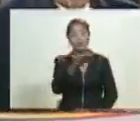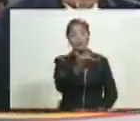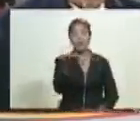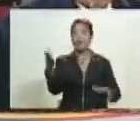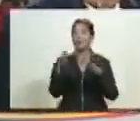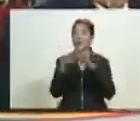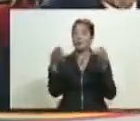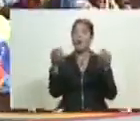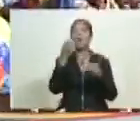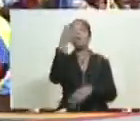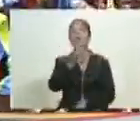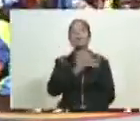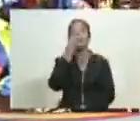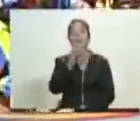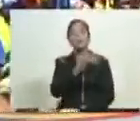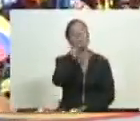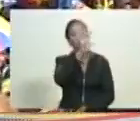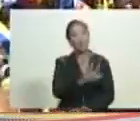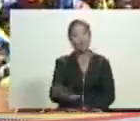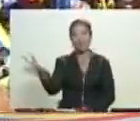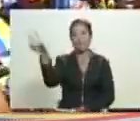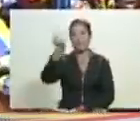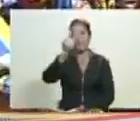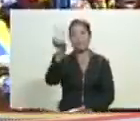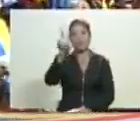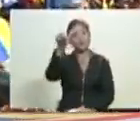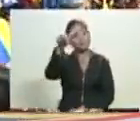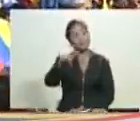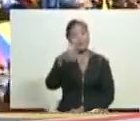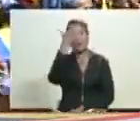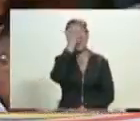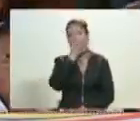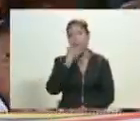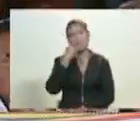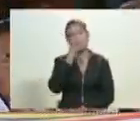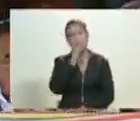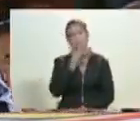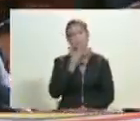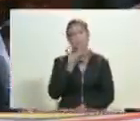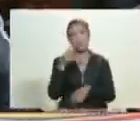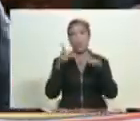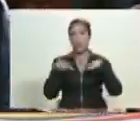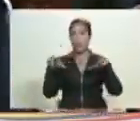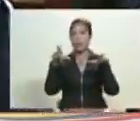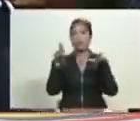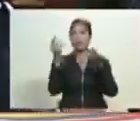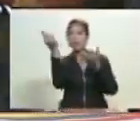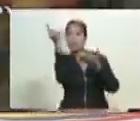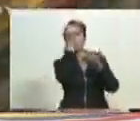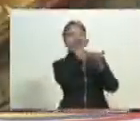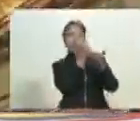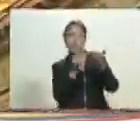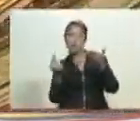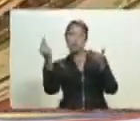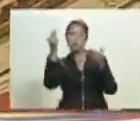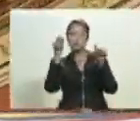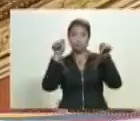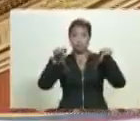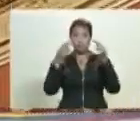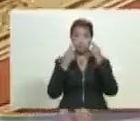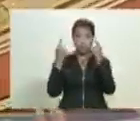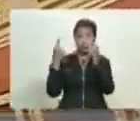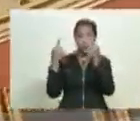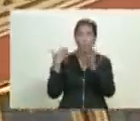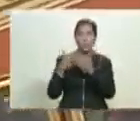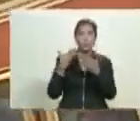todos, buenas tardes a toda Venezuela, desde este hermoso Salón Elíptico, testigo de